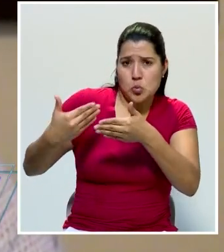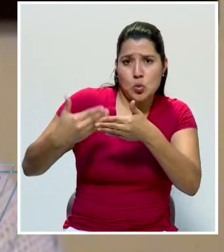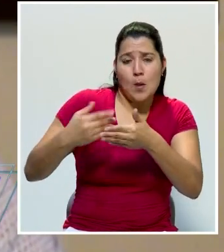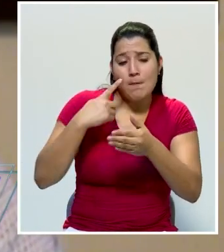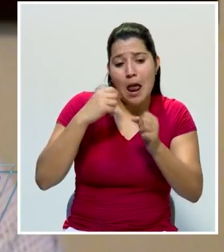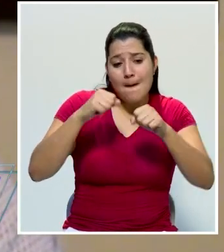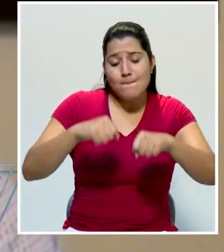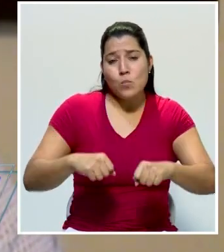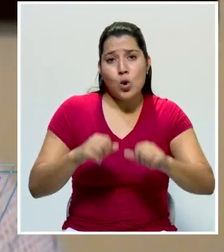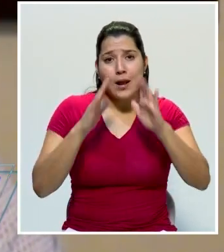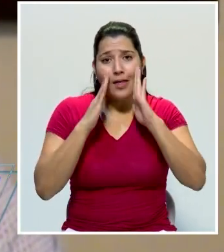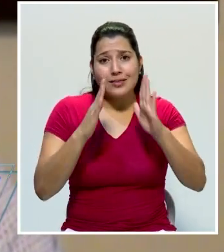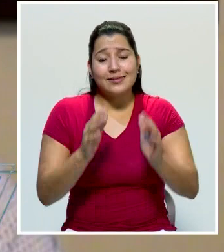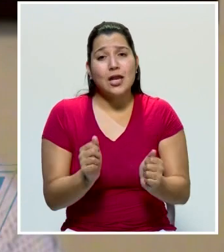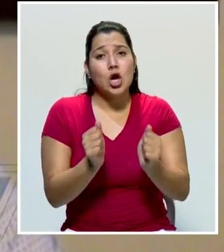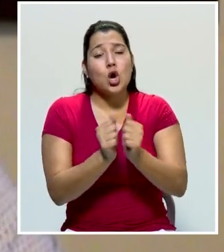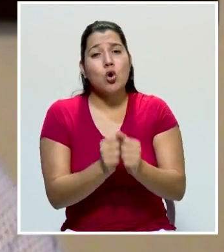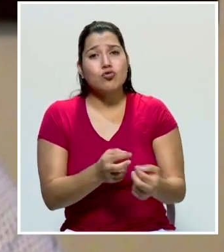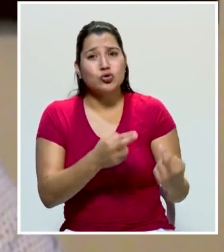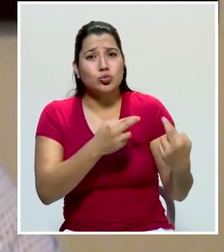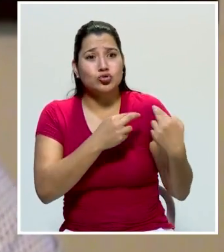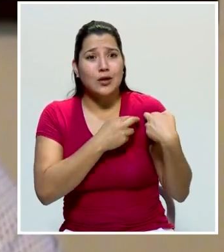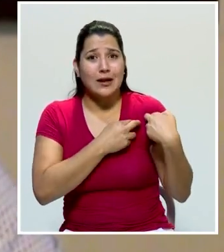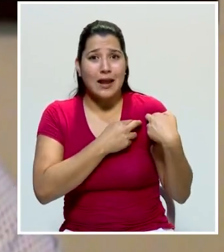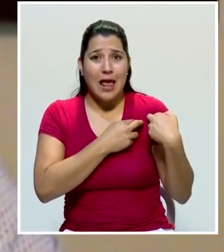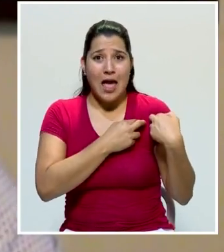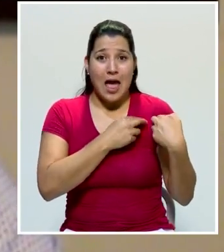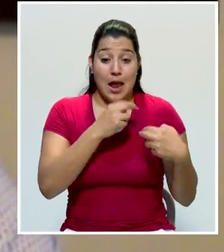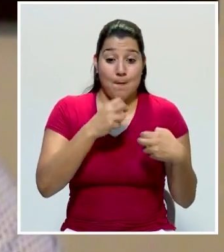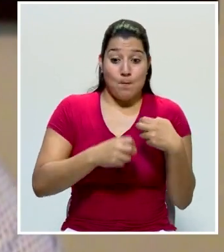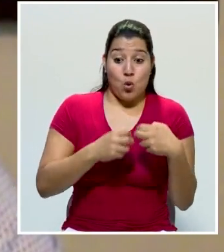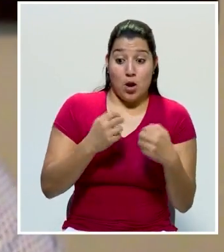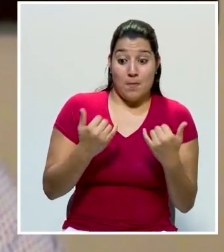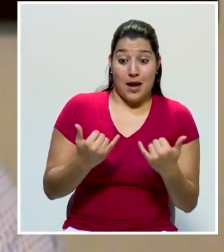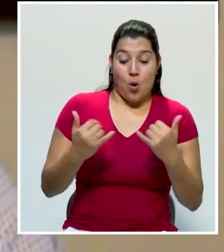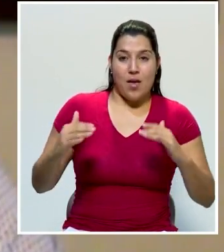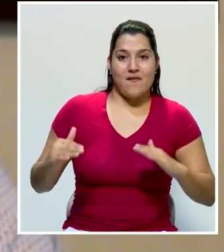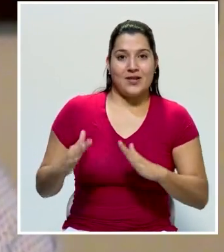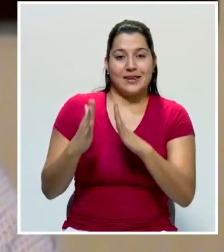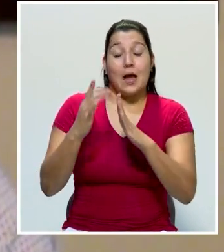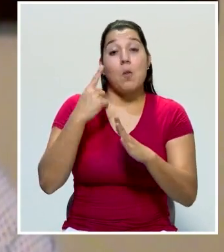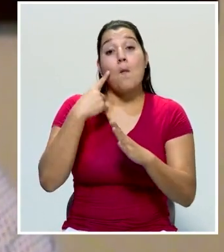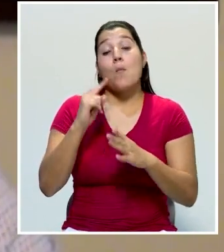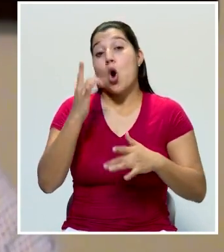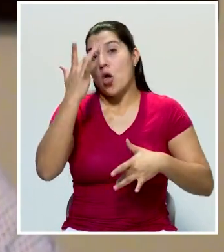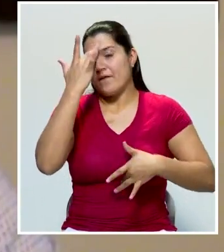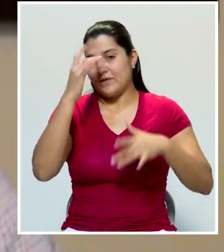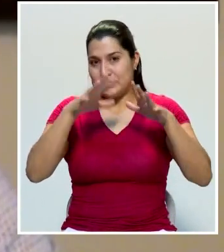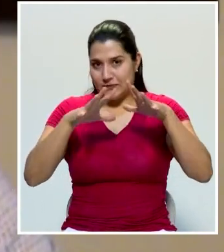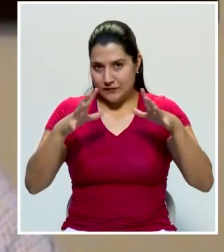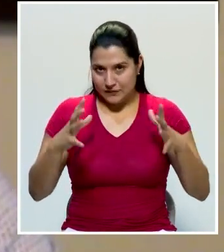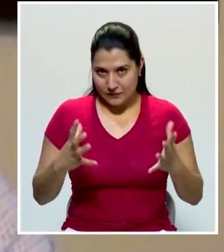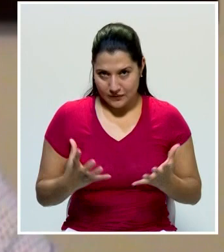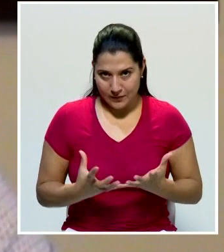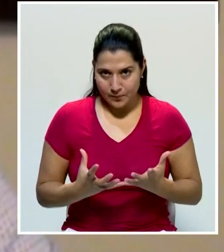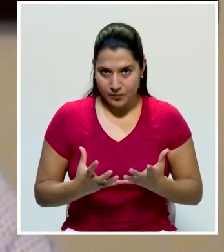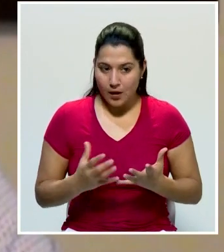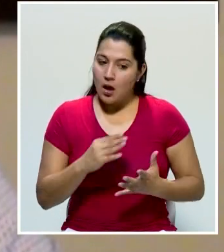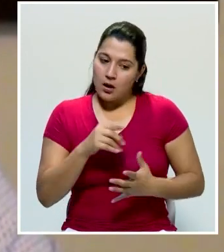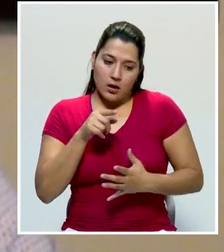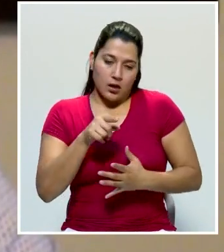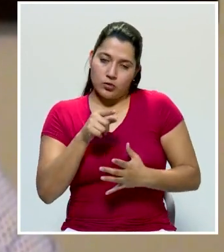mucha responsabilidad la crisis que estamos viviendo a raíz de la pandemia y que evidentemente tiene consecuencias muy